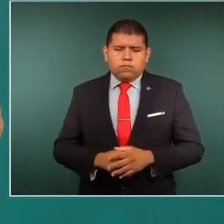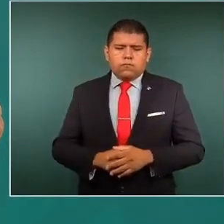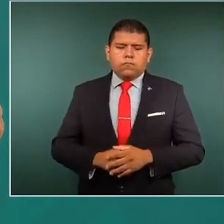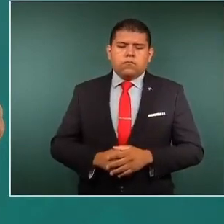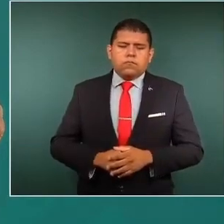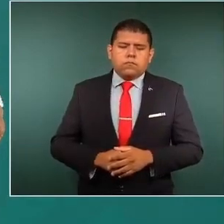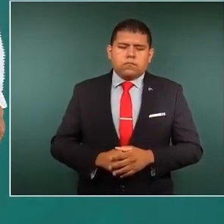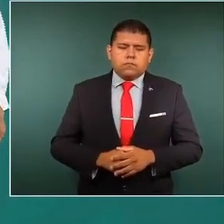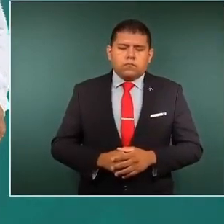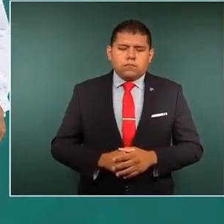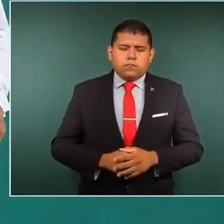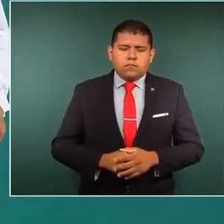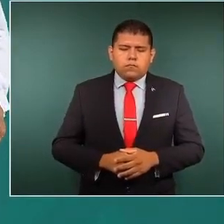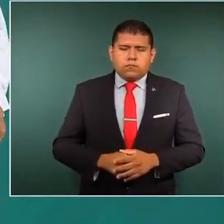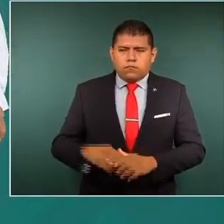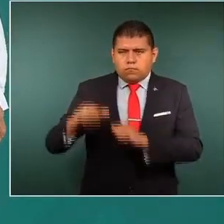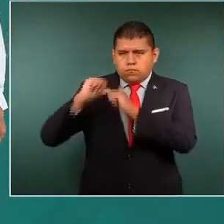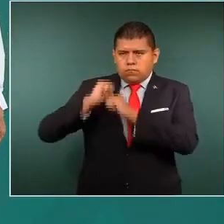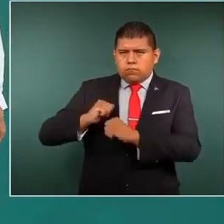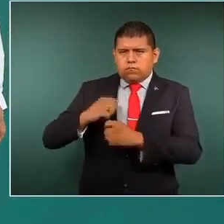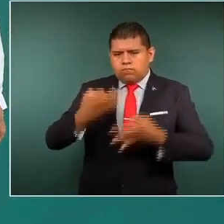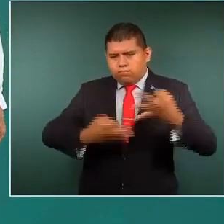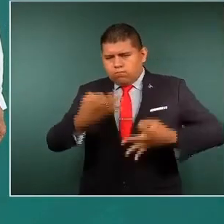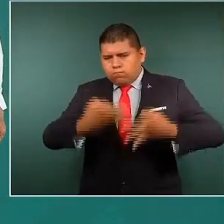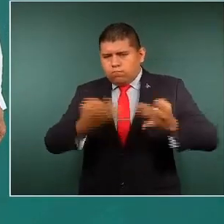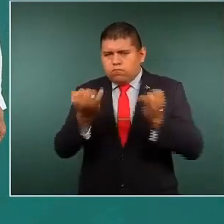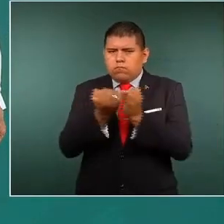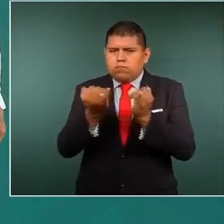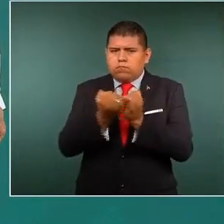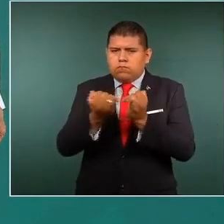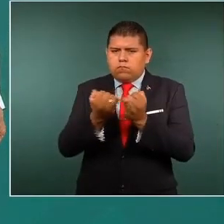tanto autoridades judiciales estatales como federales,